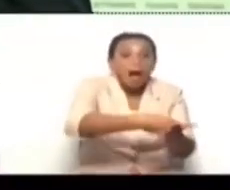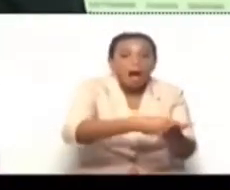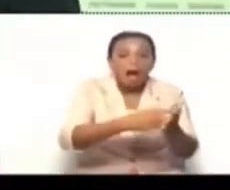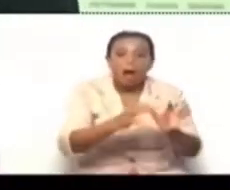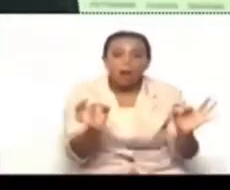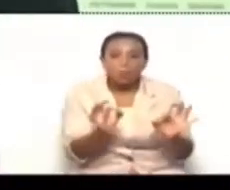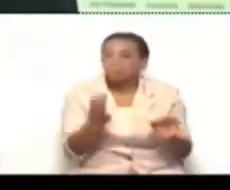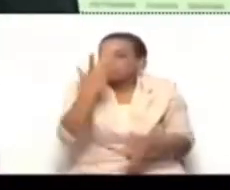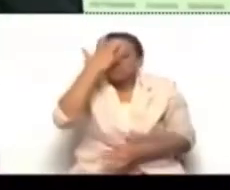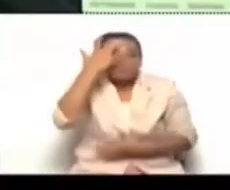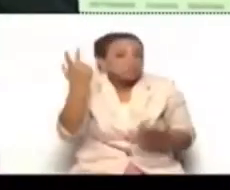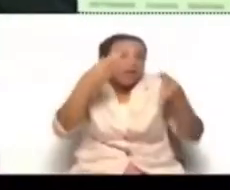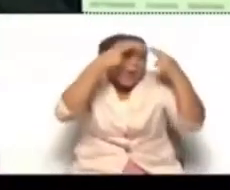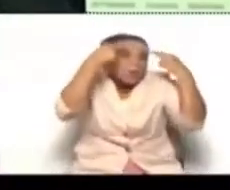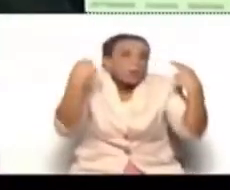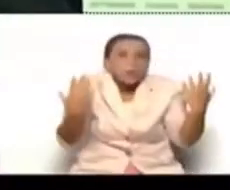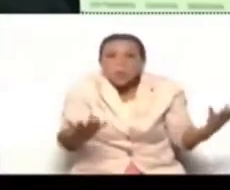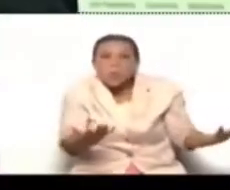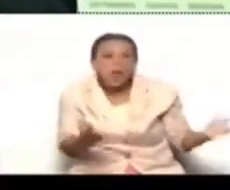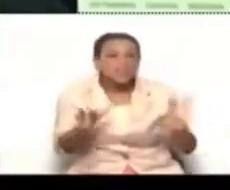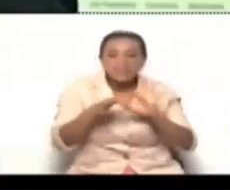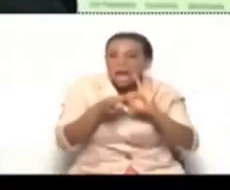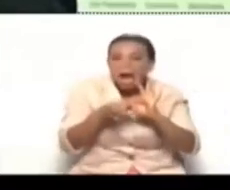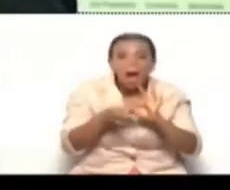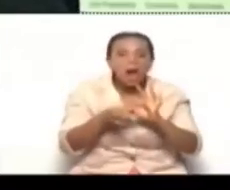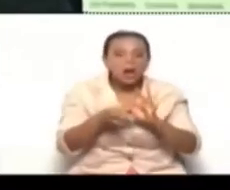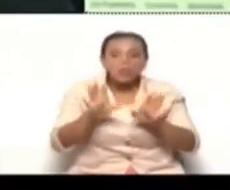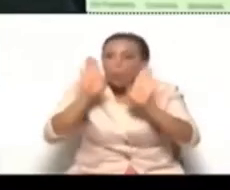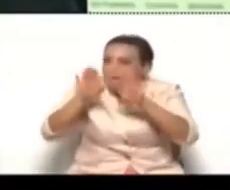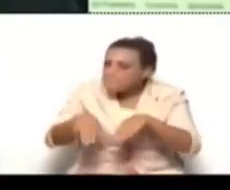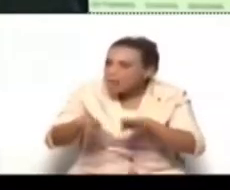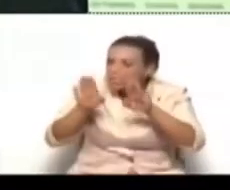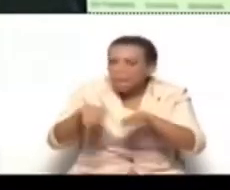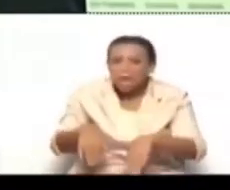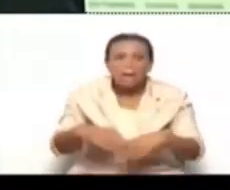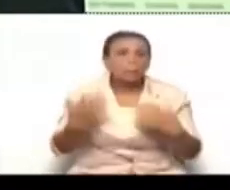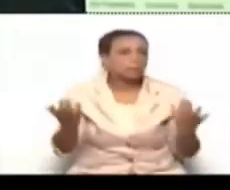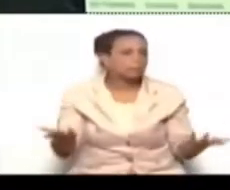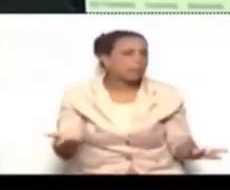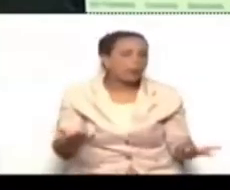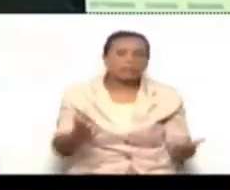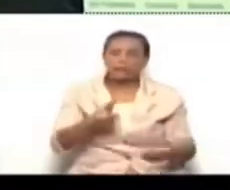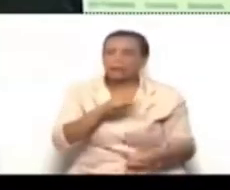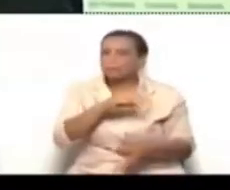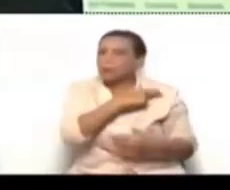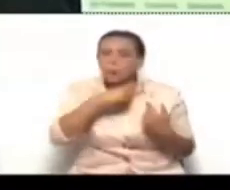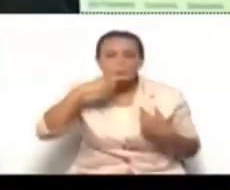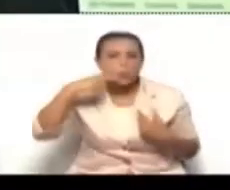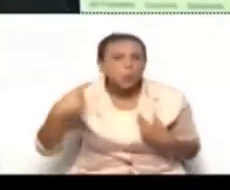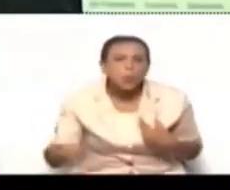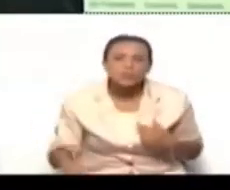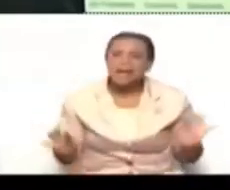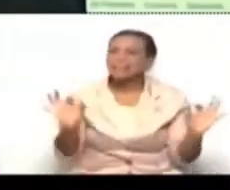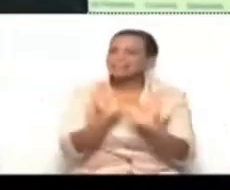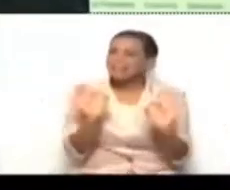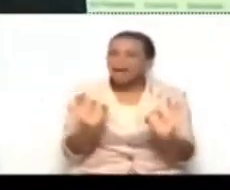tenían nada relacionado ni con la fe musulmana, ni con la nacionalidad que ellos